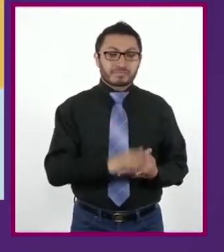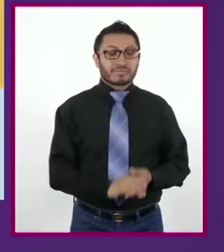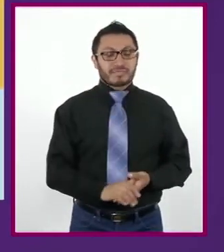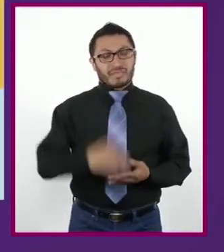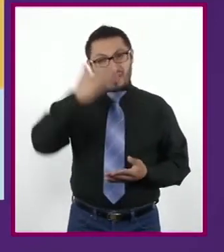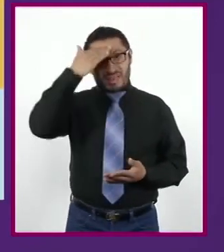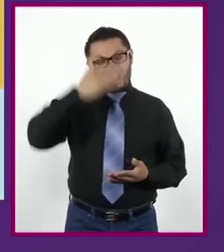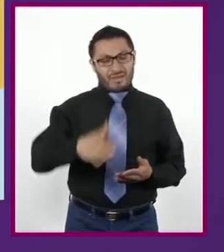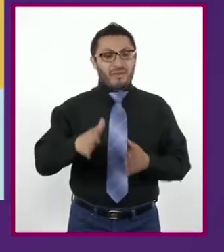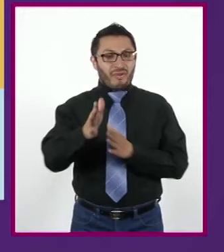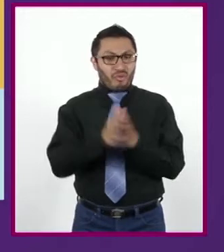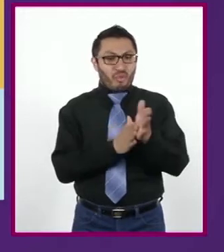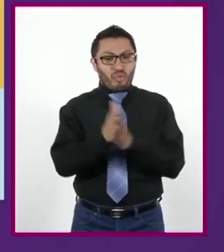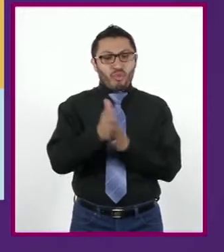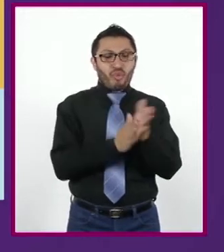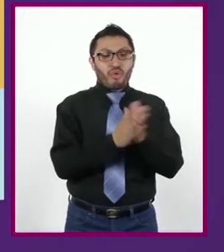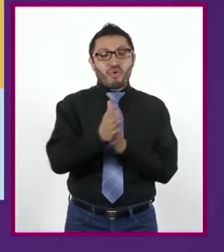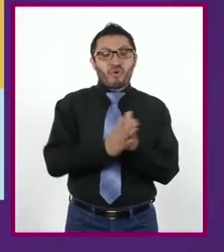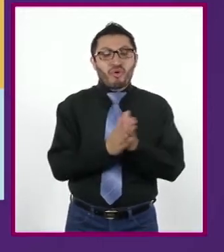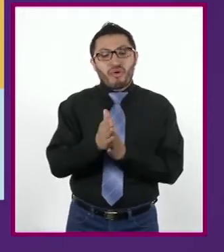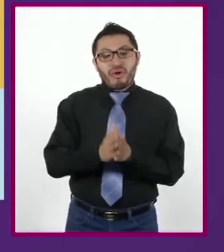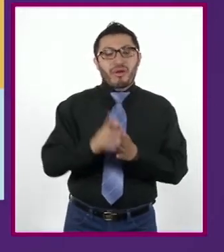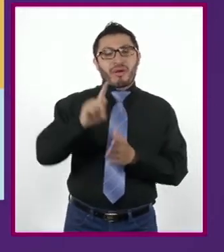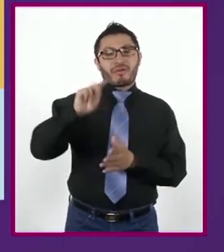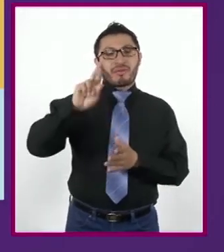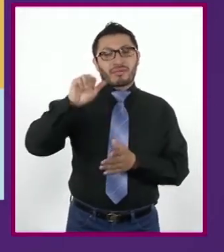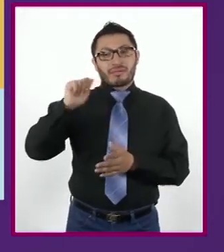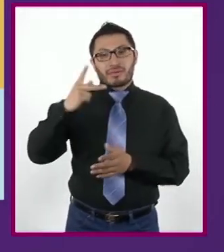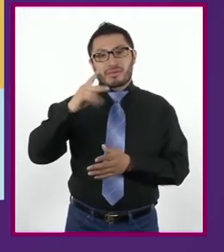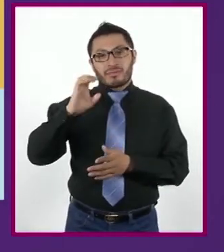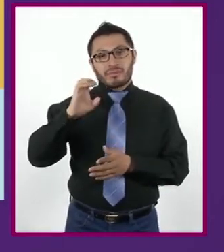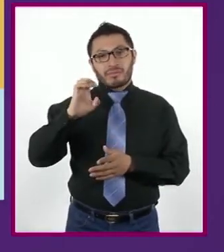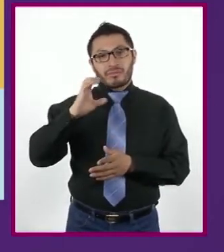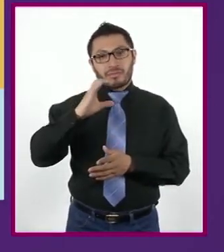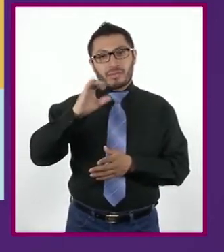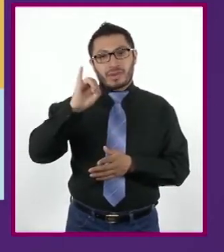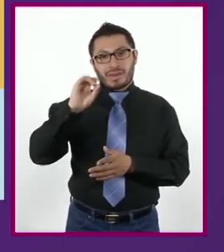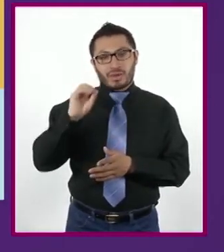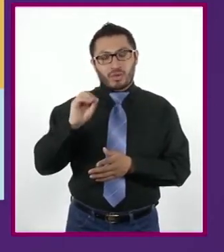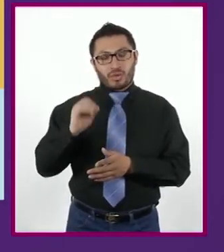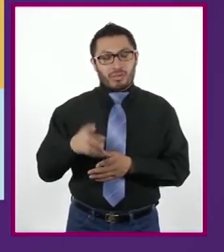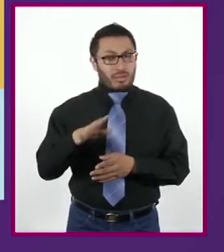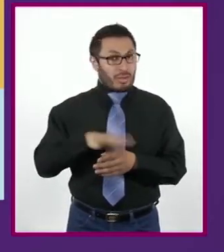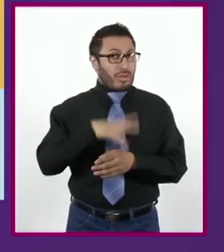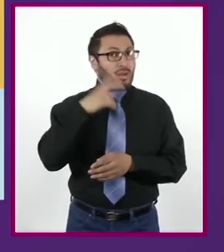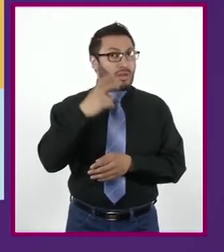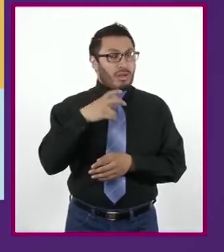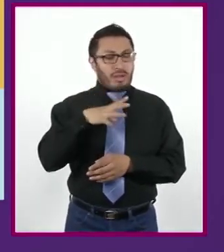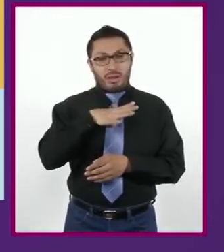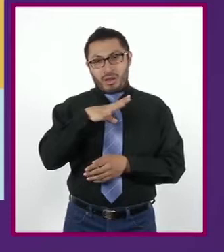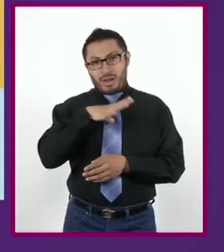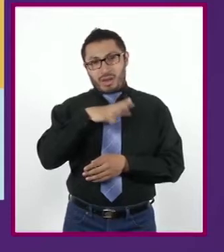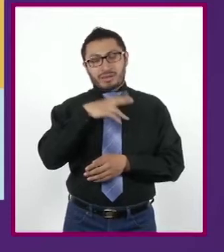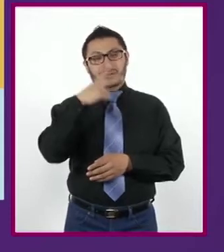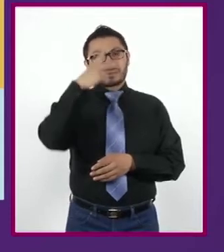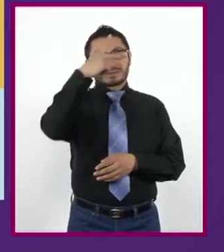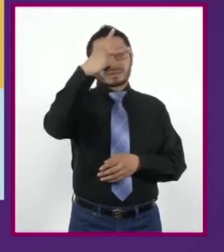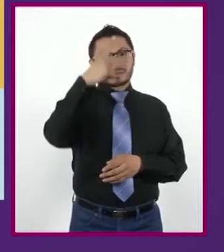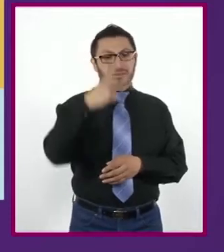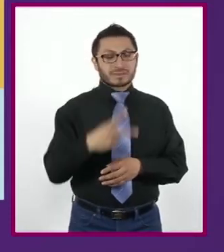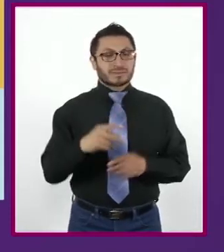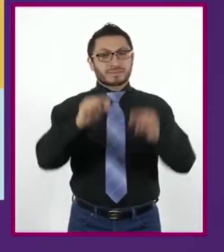Sabemos que el chocolate es un trapecio, por lo tanto, solo tienen dos